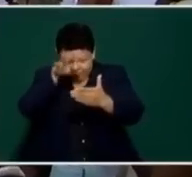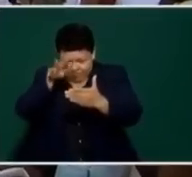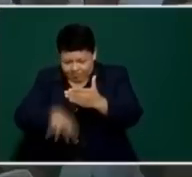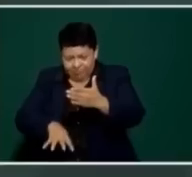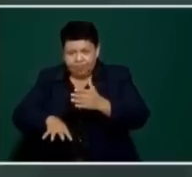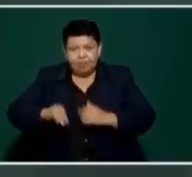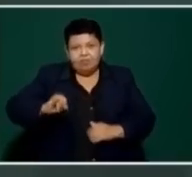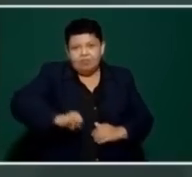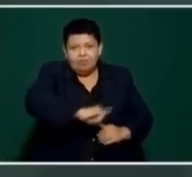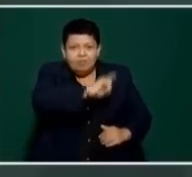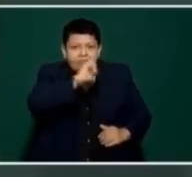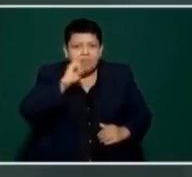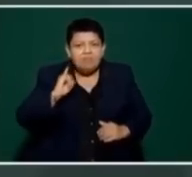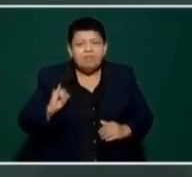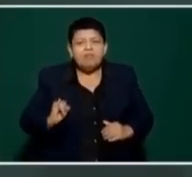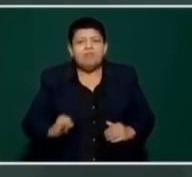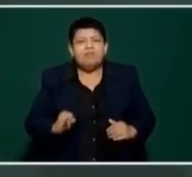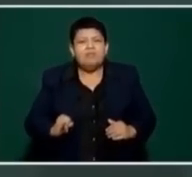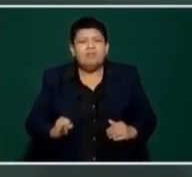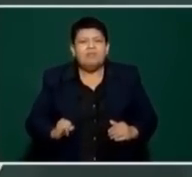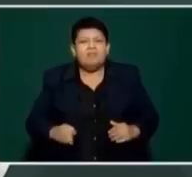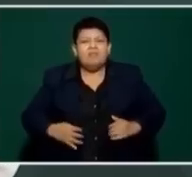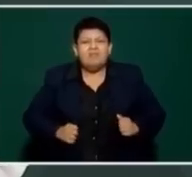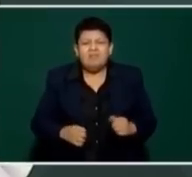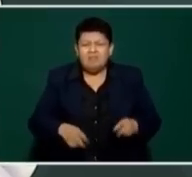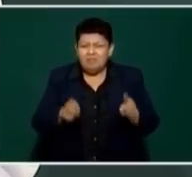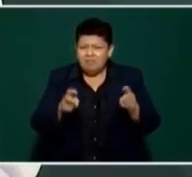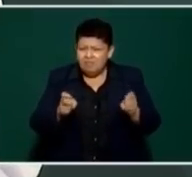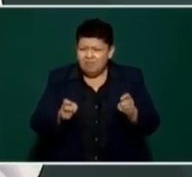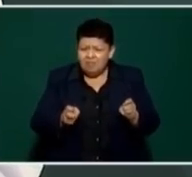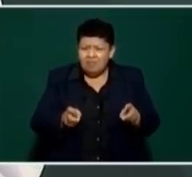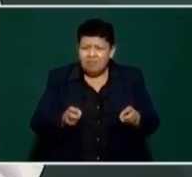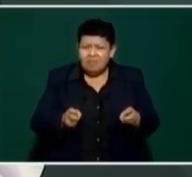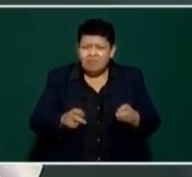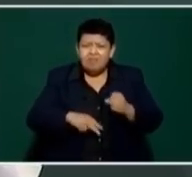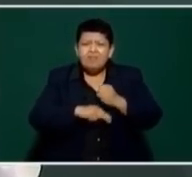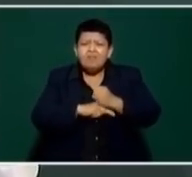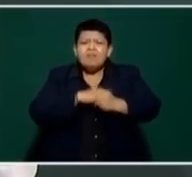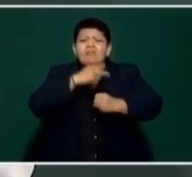Nunca estaban saqueando el país